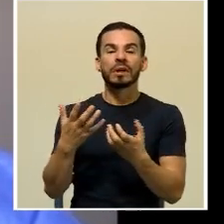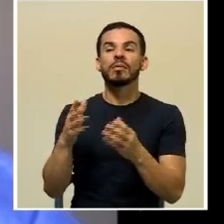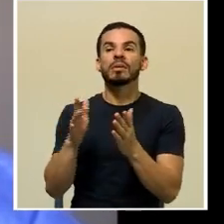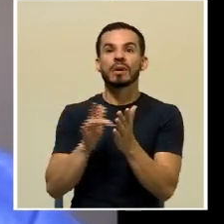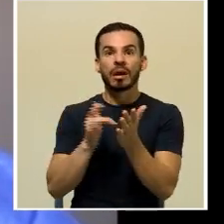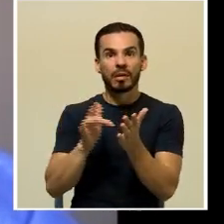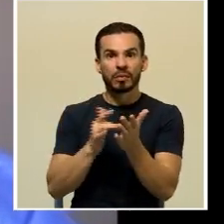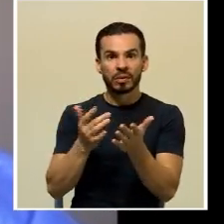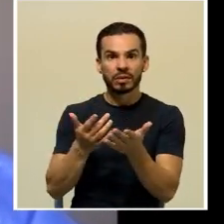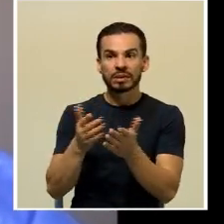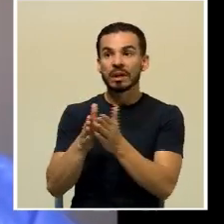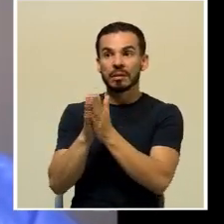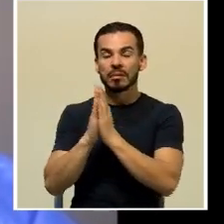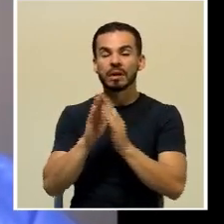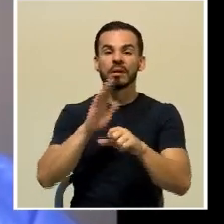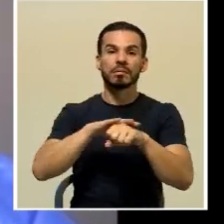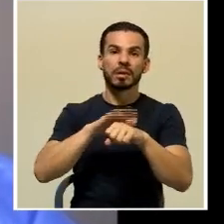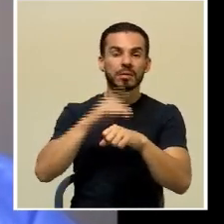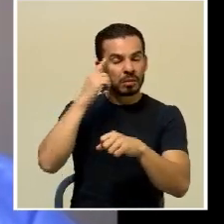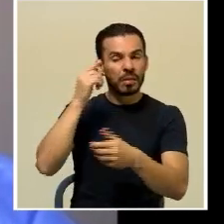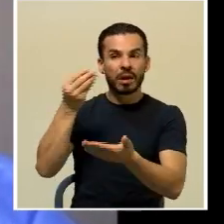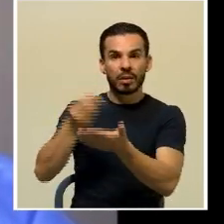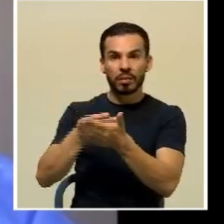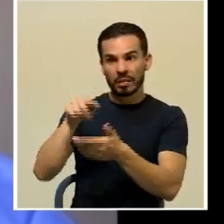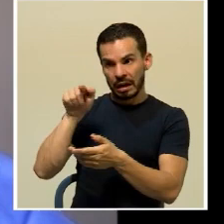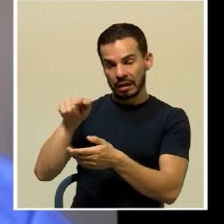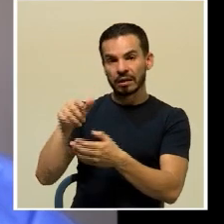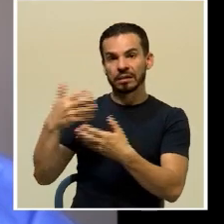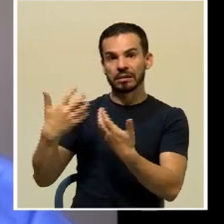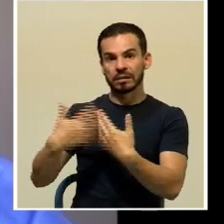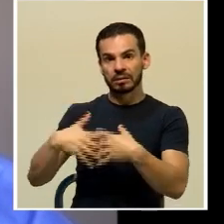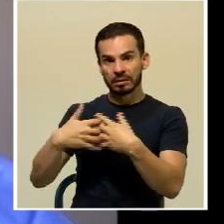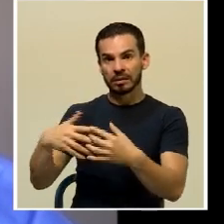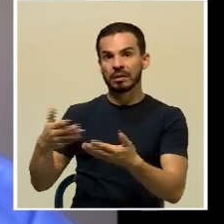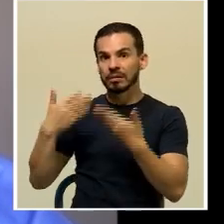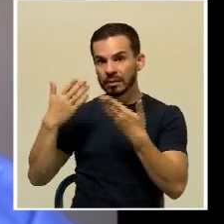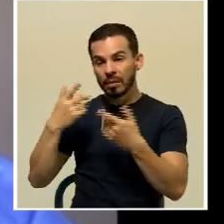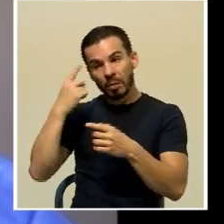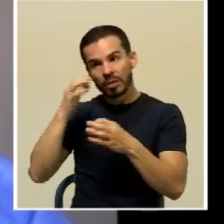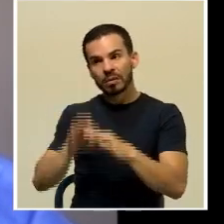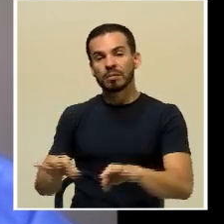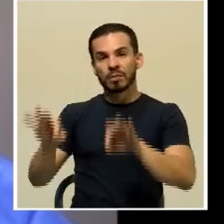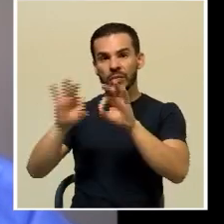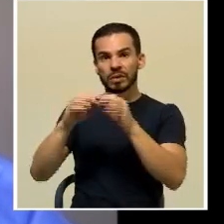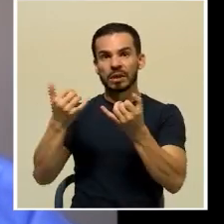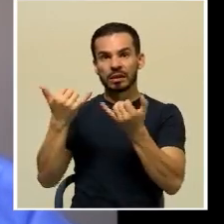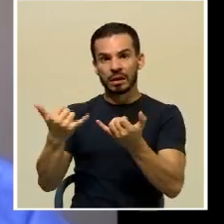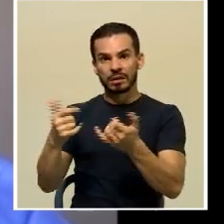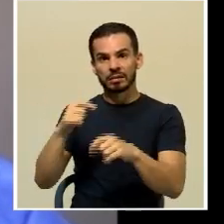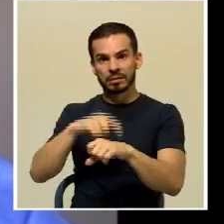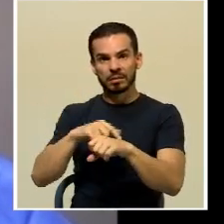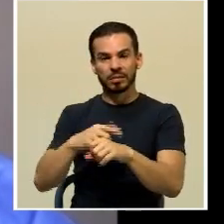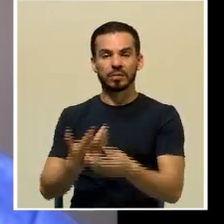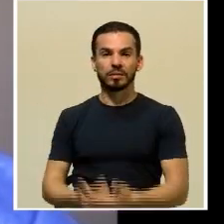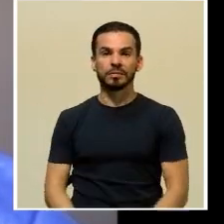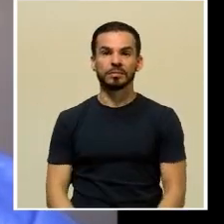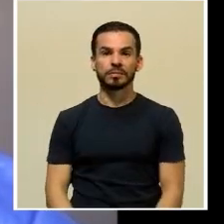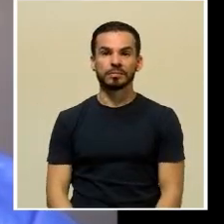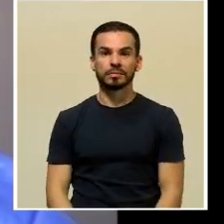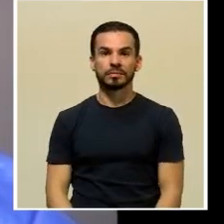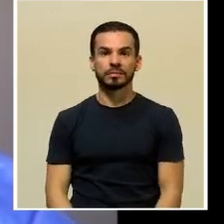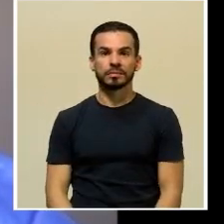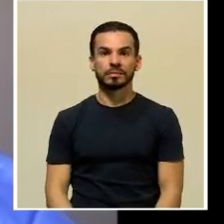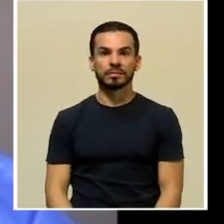la Caja decide pues solicitar un nuevo permiso para comprar esos 4 debido obviamente a la importancia que tiene contar con estos equipos en